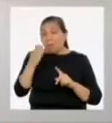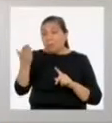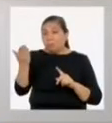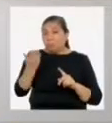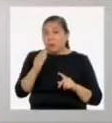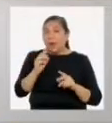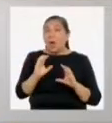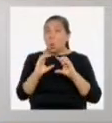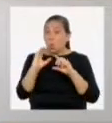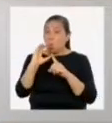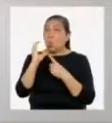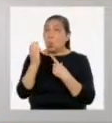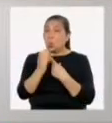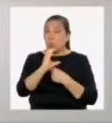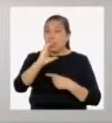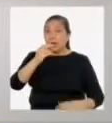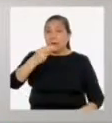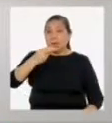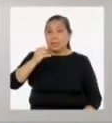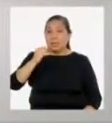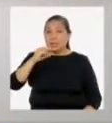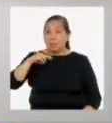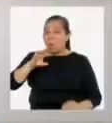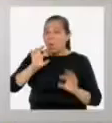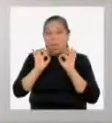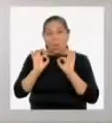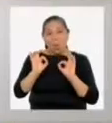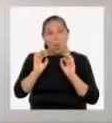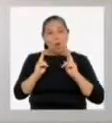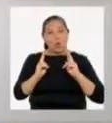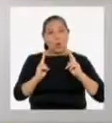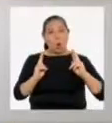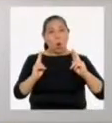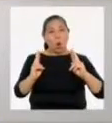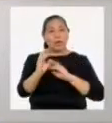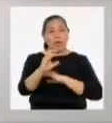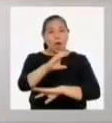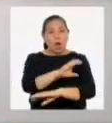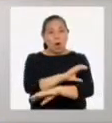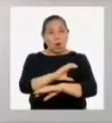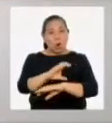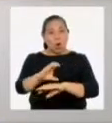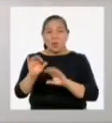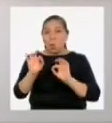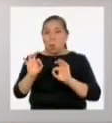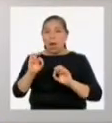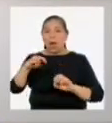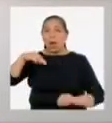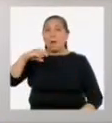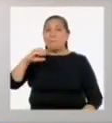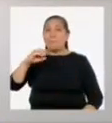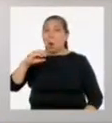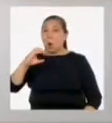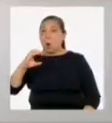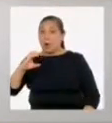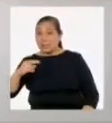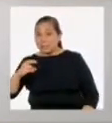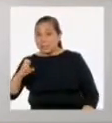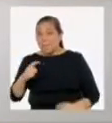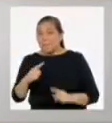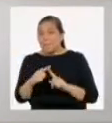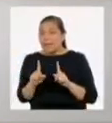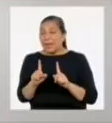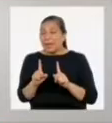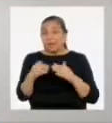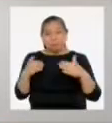la cultura Chimú se asentó en los mismos valles del norte costero que la cultura Moche, pero su